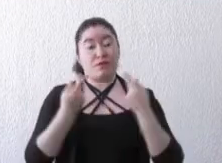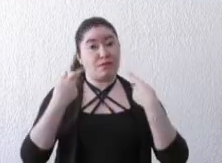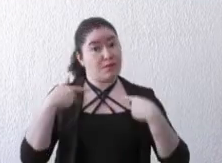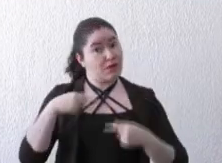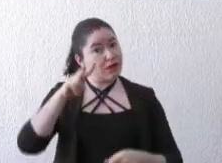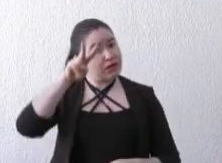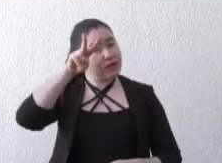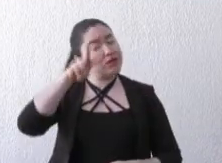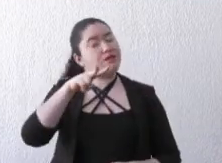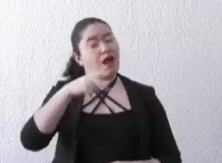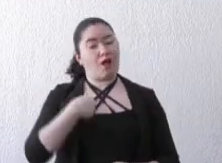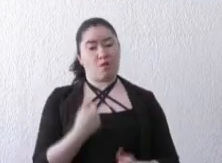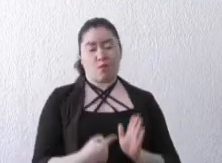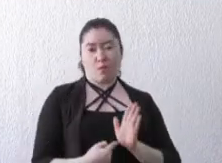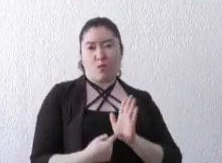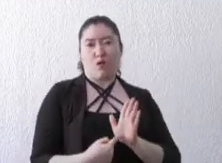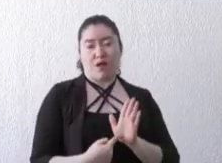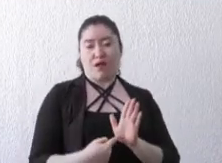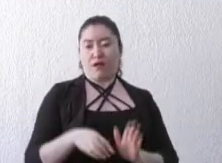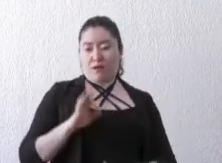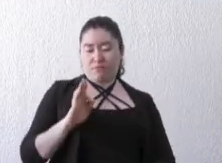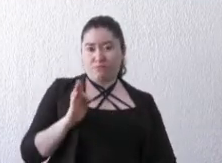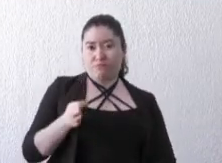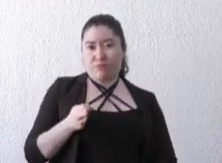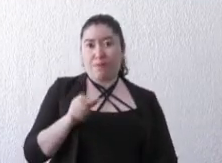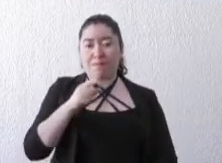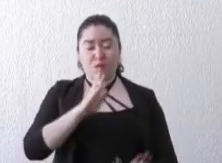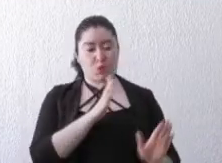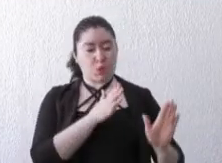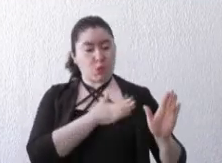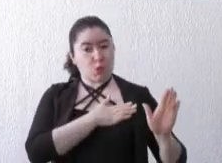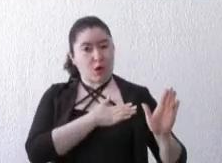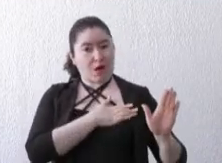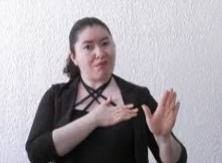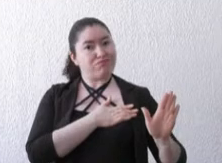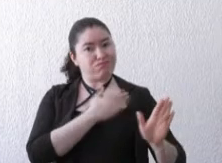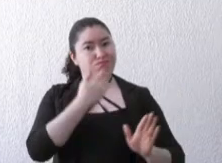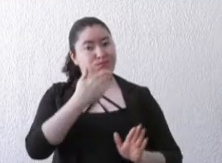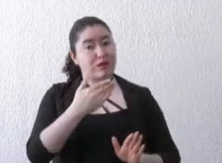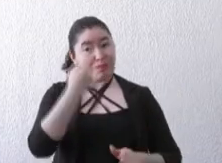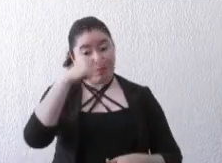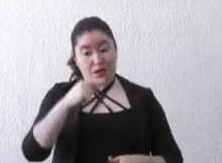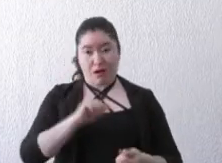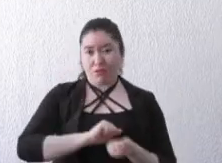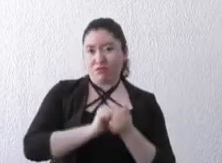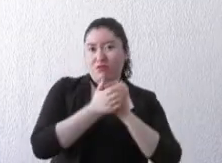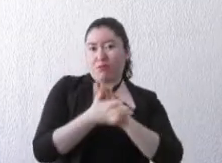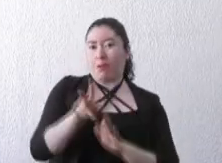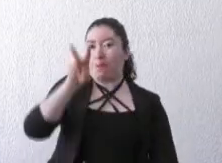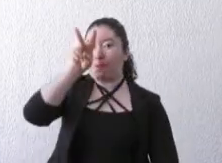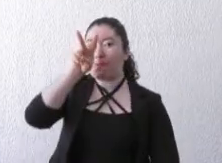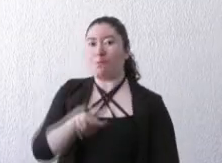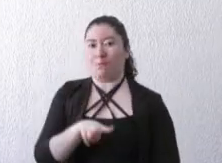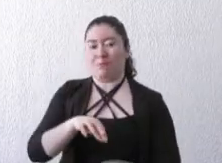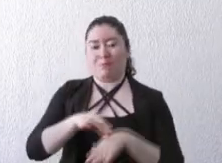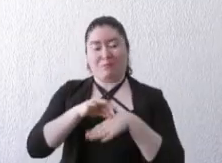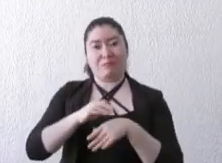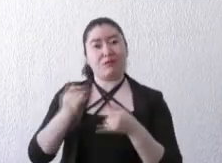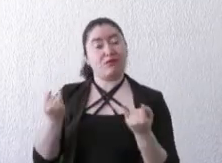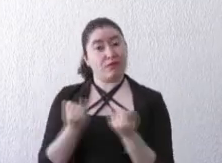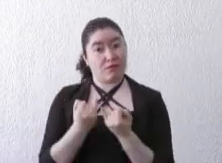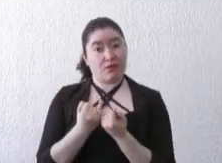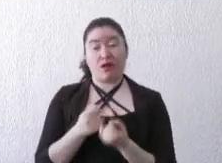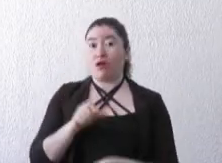determinación y cumplieron su palabra para que esto fuera una realidad. Faro Cosmos no solo representa un nuevo símbolo de